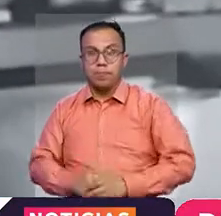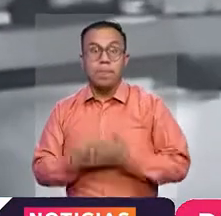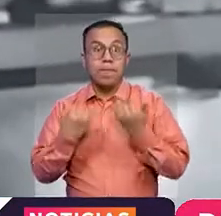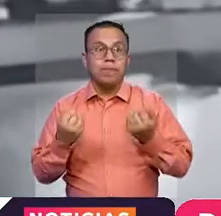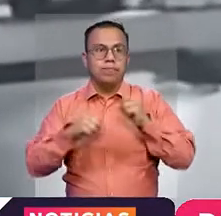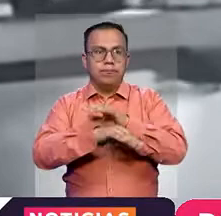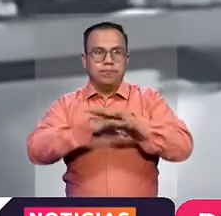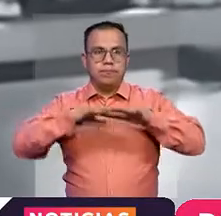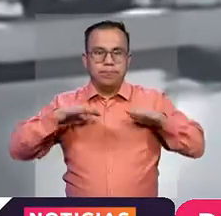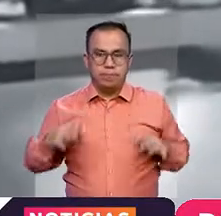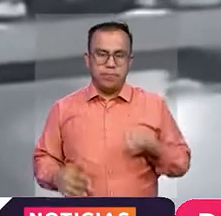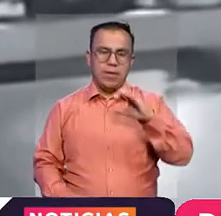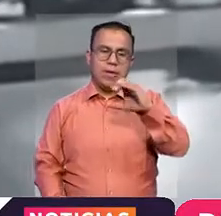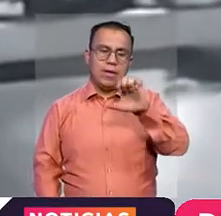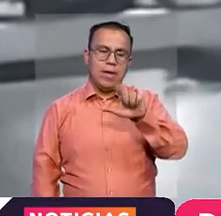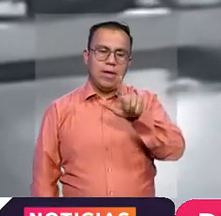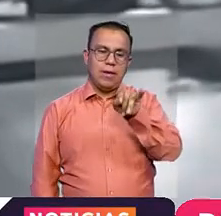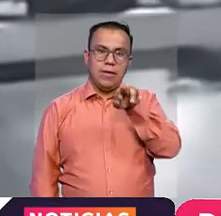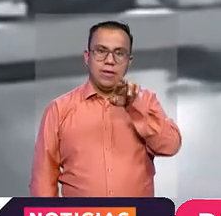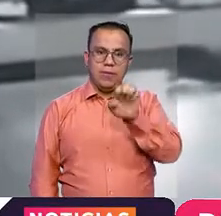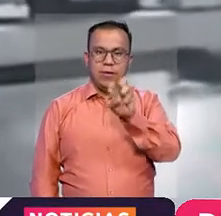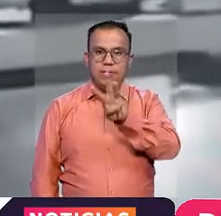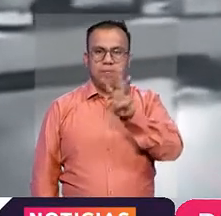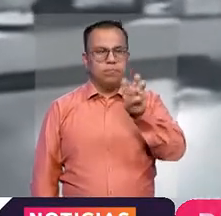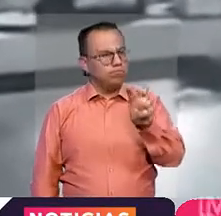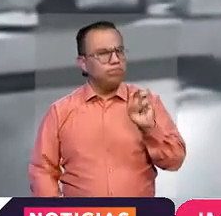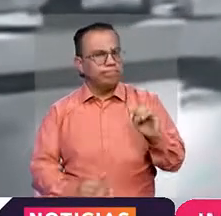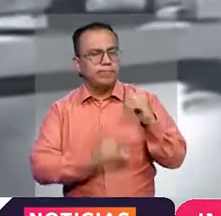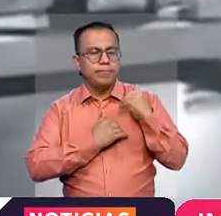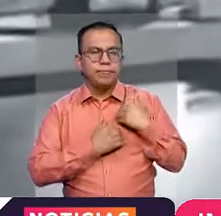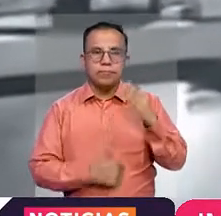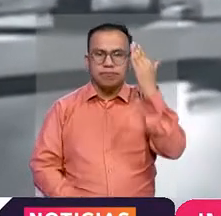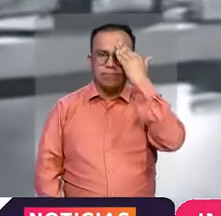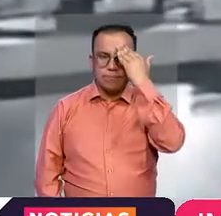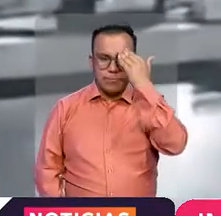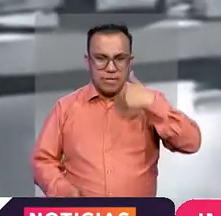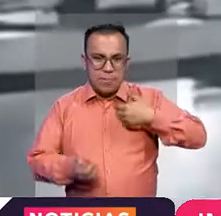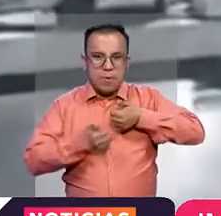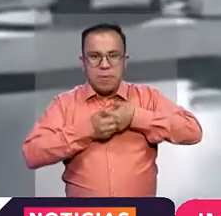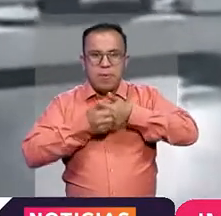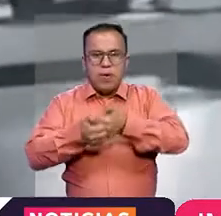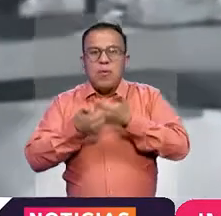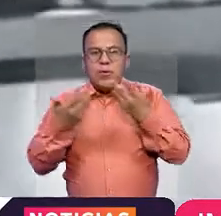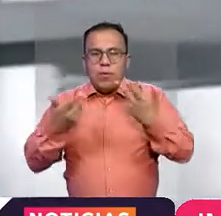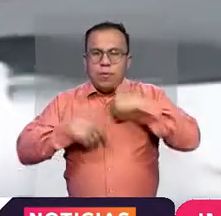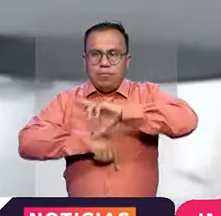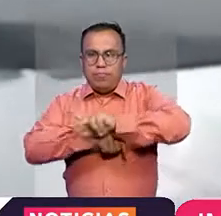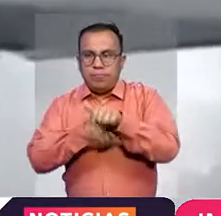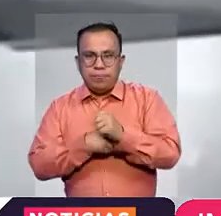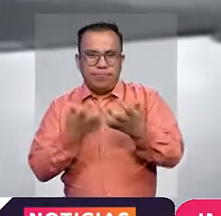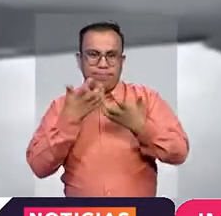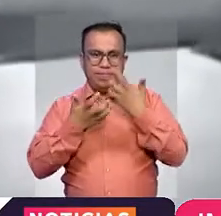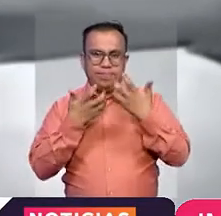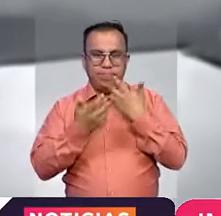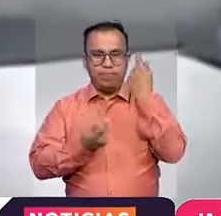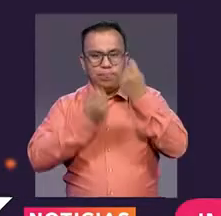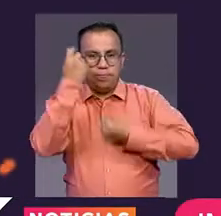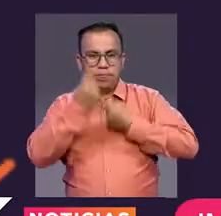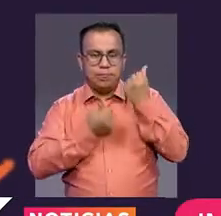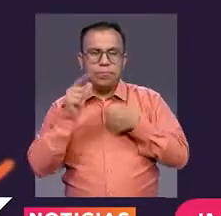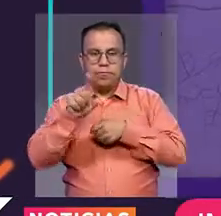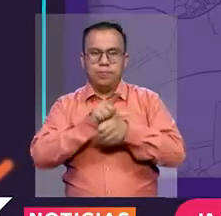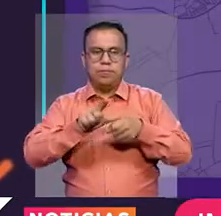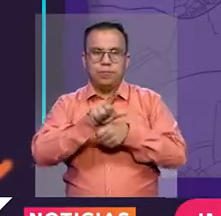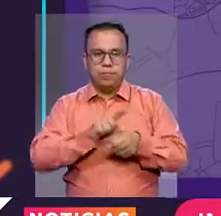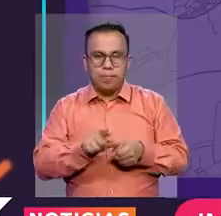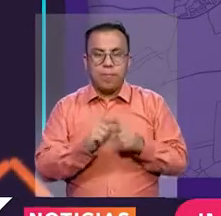redes denominada Calibre 38 sería la responsable de identificar, perseguir y asaltar a usuarios del sistema financiero en las